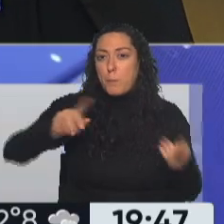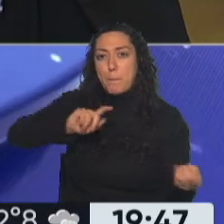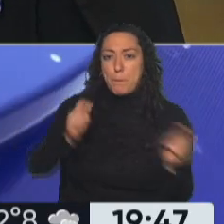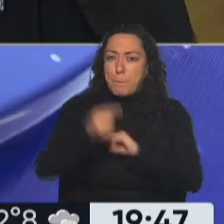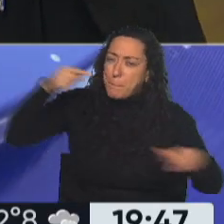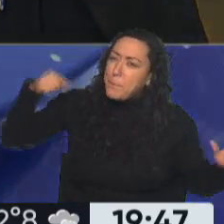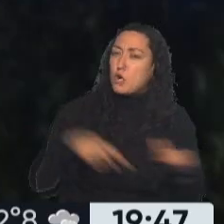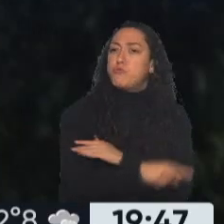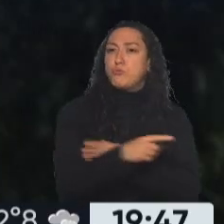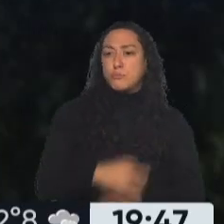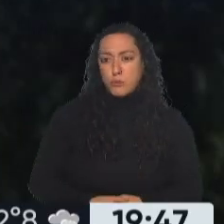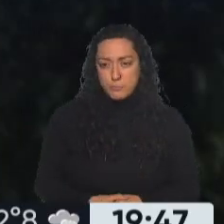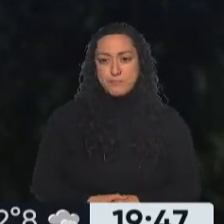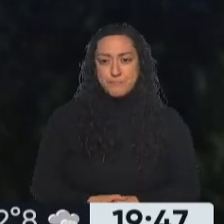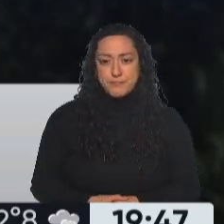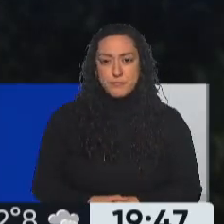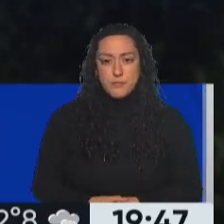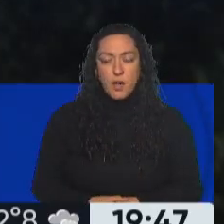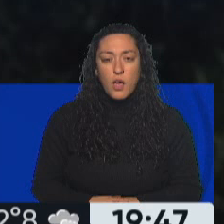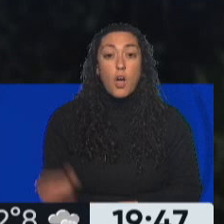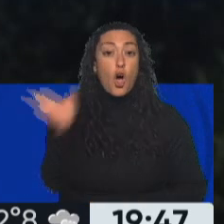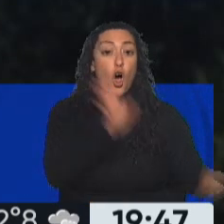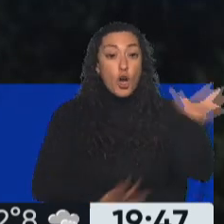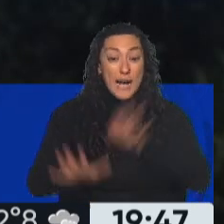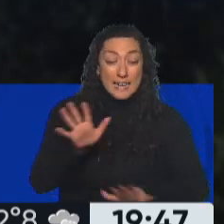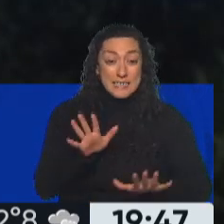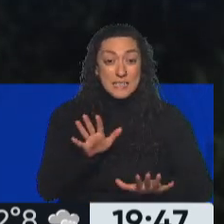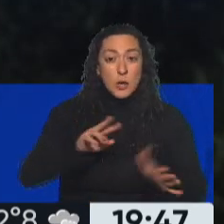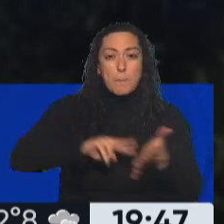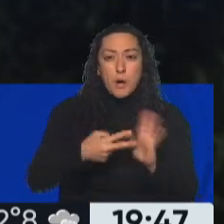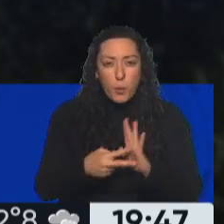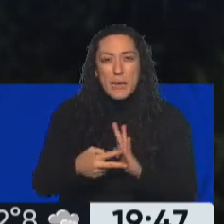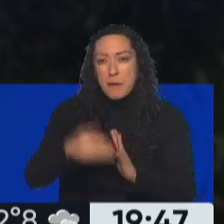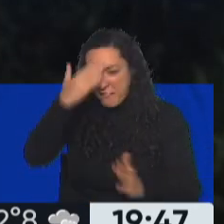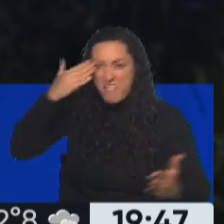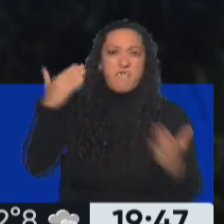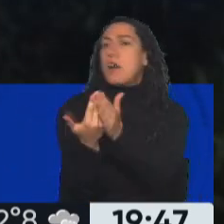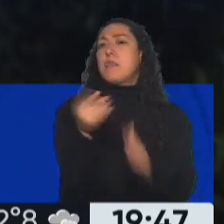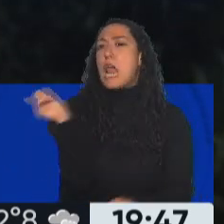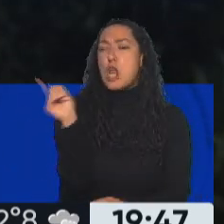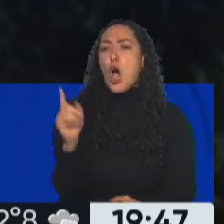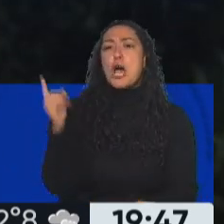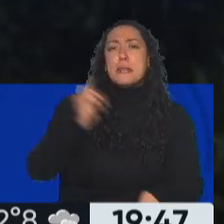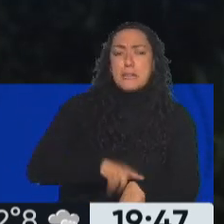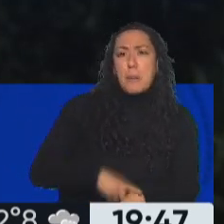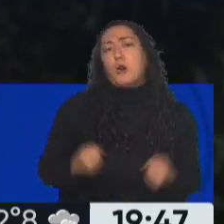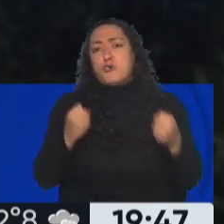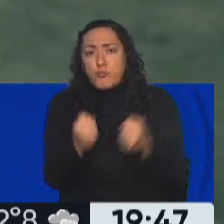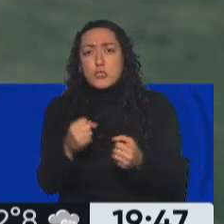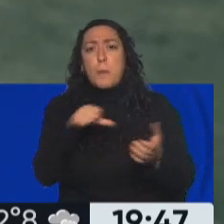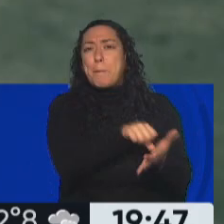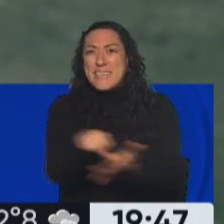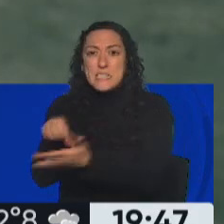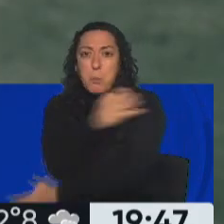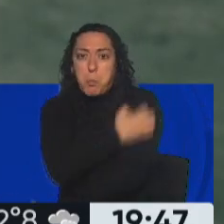vemos. Una organización que en vez de enfrentar estos conflictos invierte tiempo y esfuerzo en imponerle a los países pobres